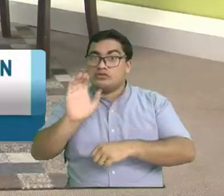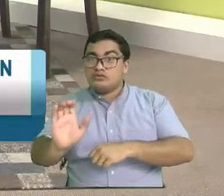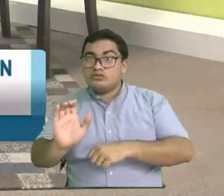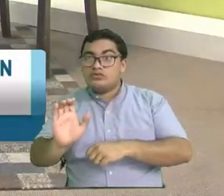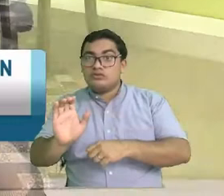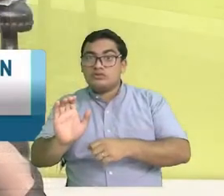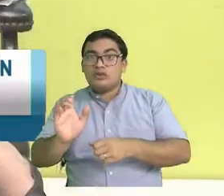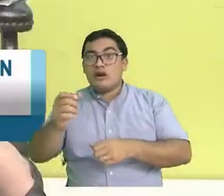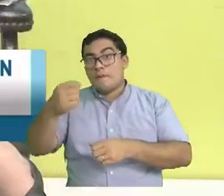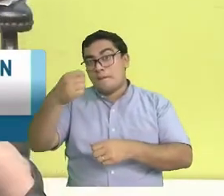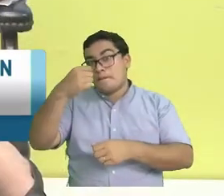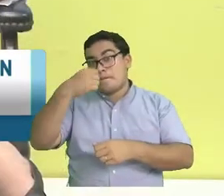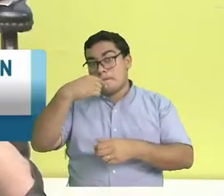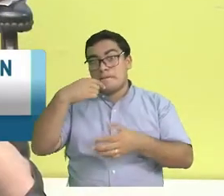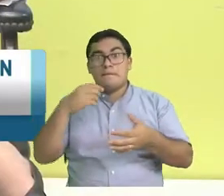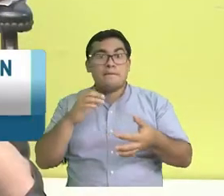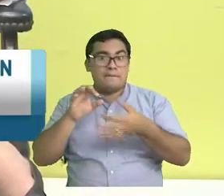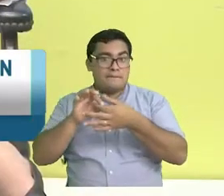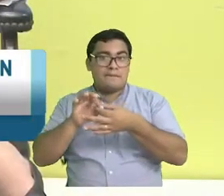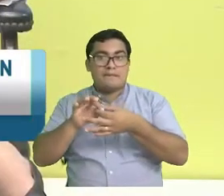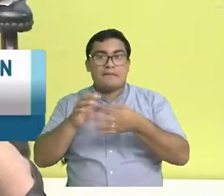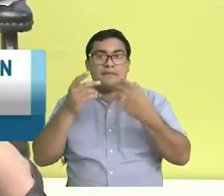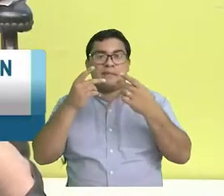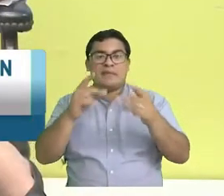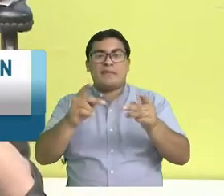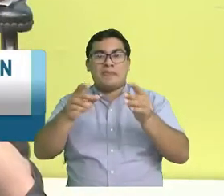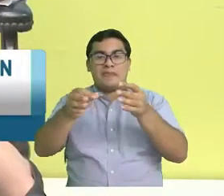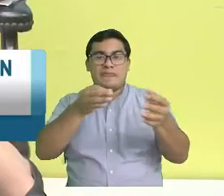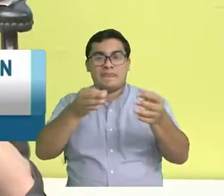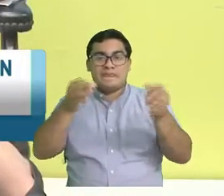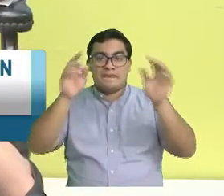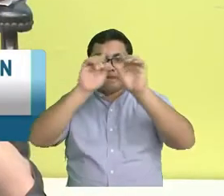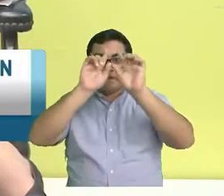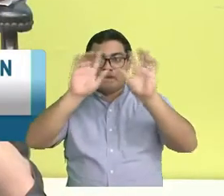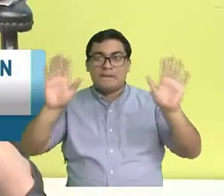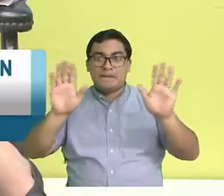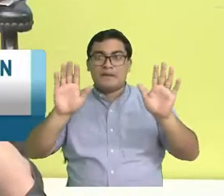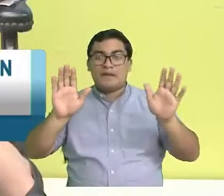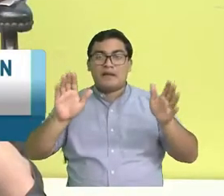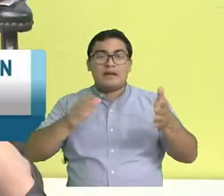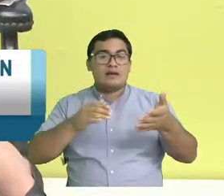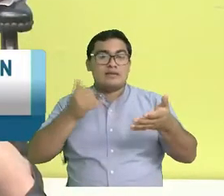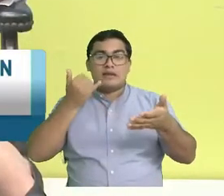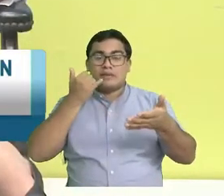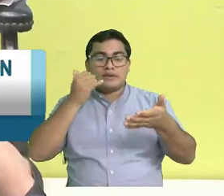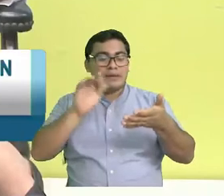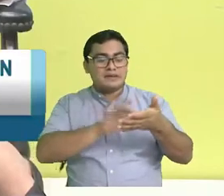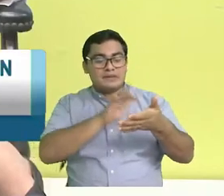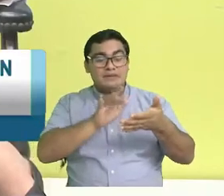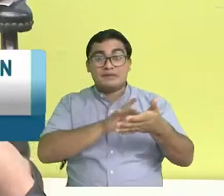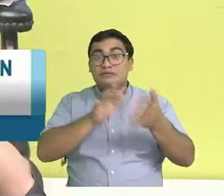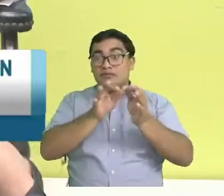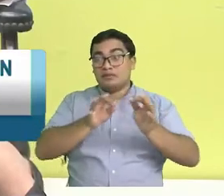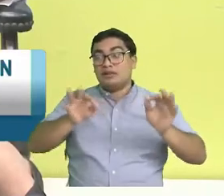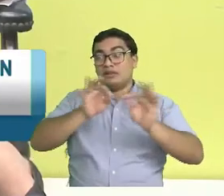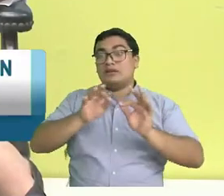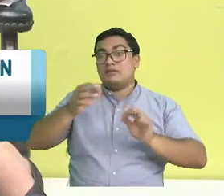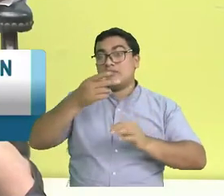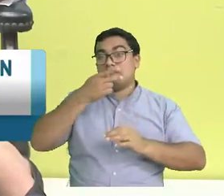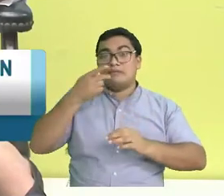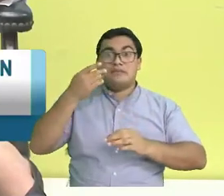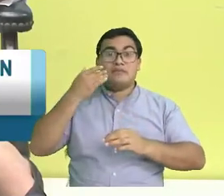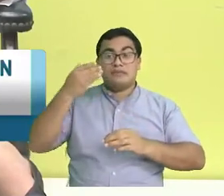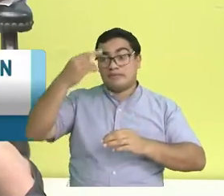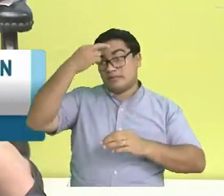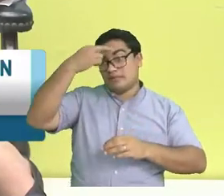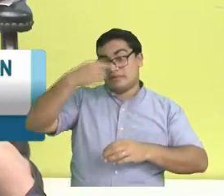parte del tratamiento. Uh-huh. Pero algo pues que quiero dejar en claro es que el uso de los dispositivos electrónicos tiene que ser responsable. Nosotros estamos en una era